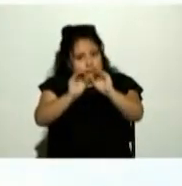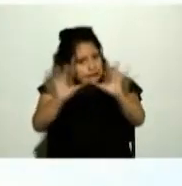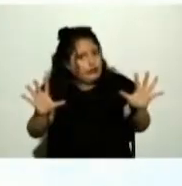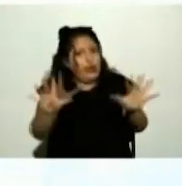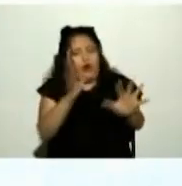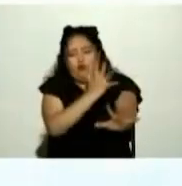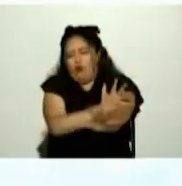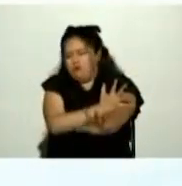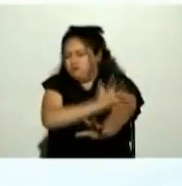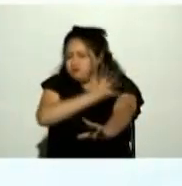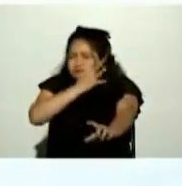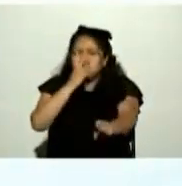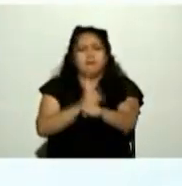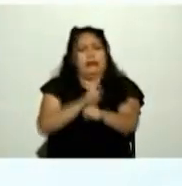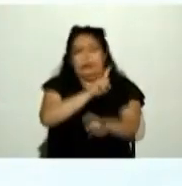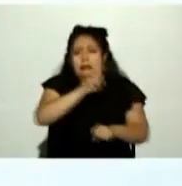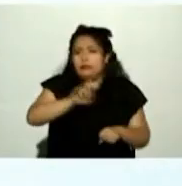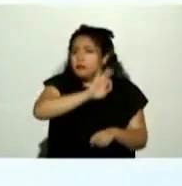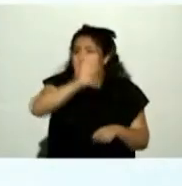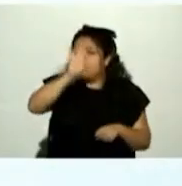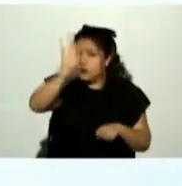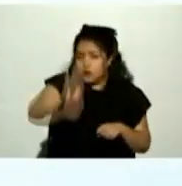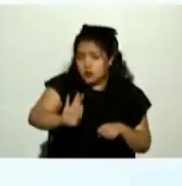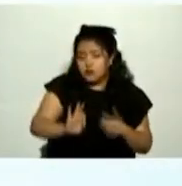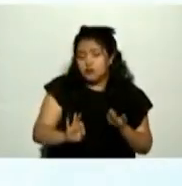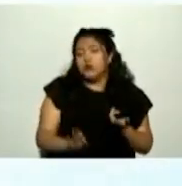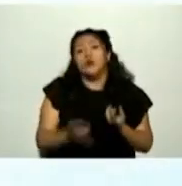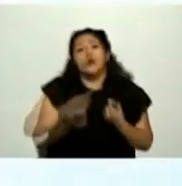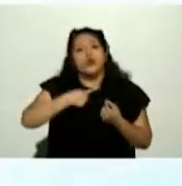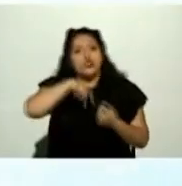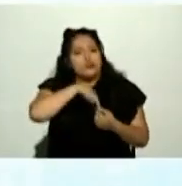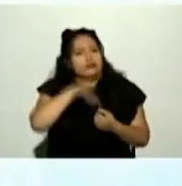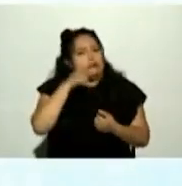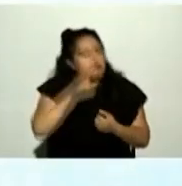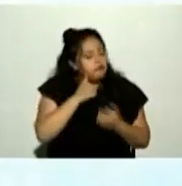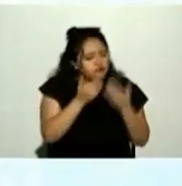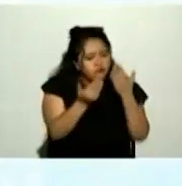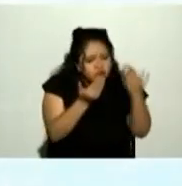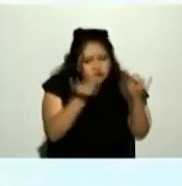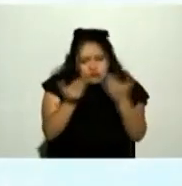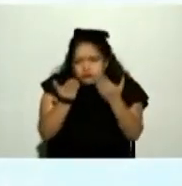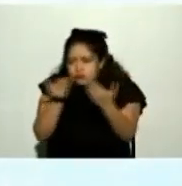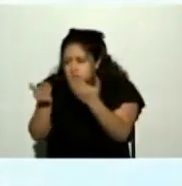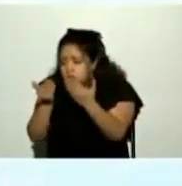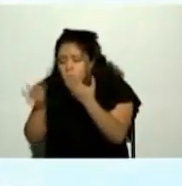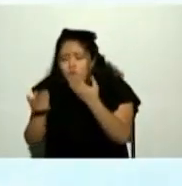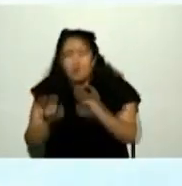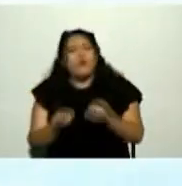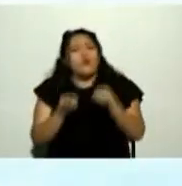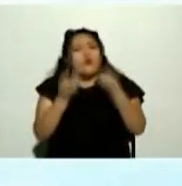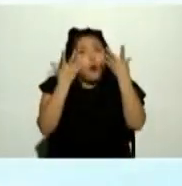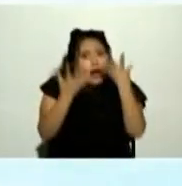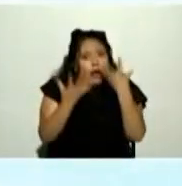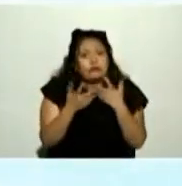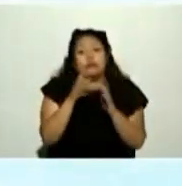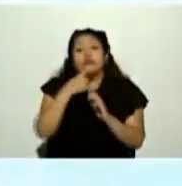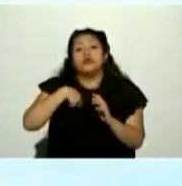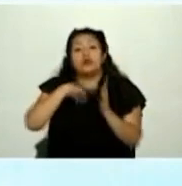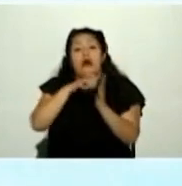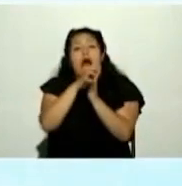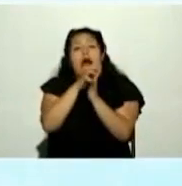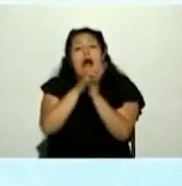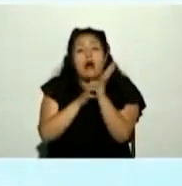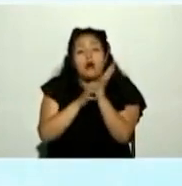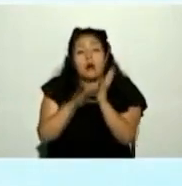gracias a esas licitaciones que llevamos a cabo se pudieron ahorrar